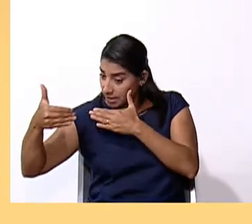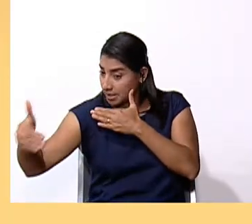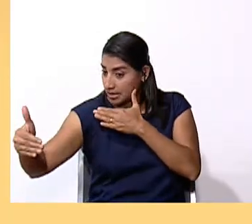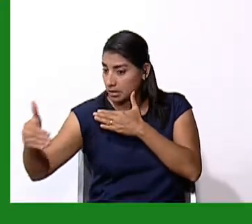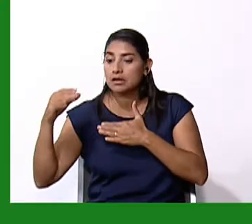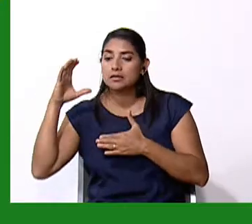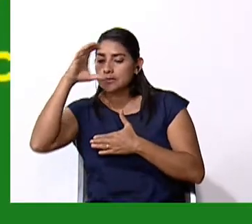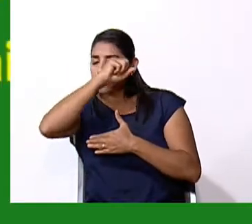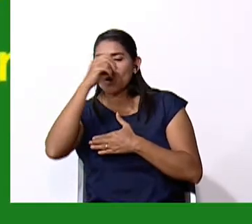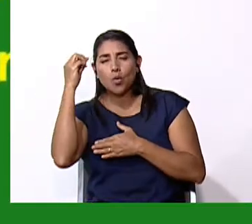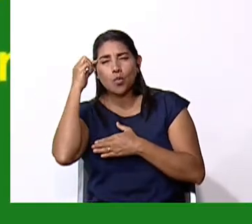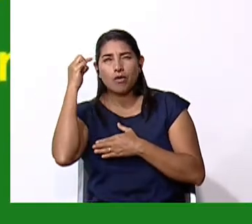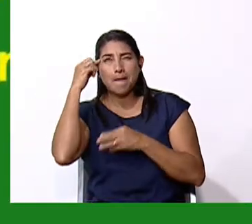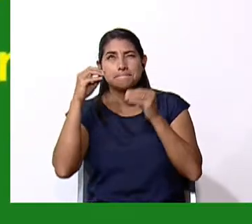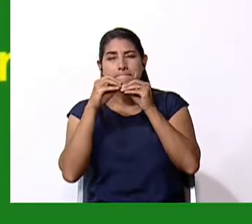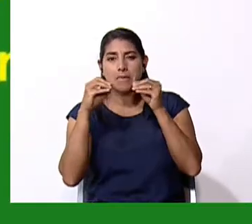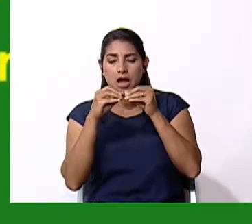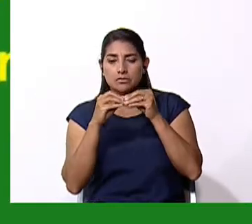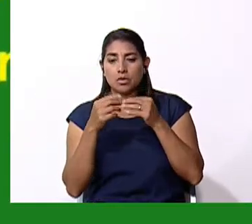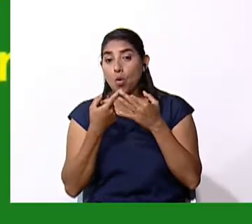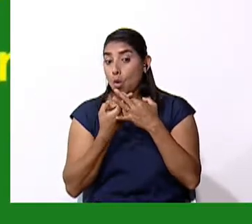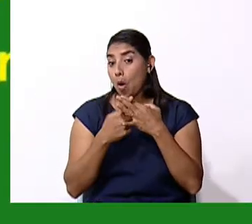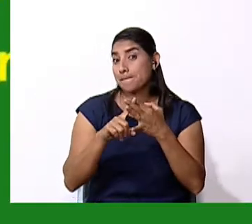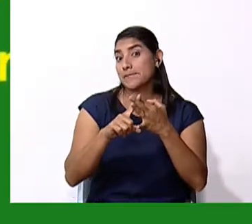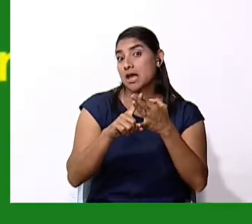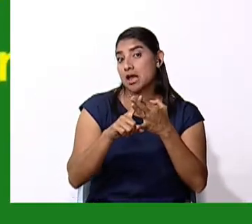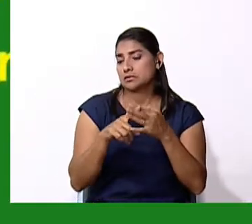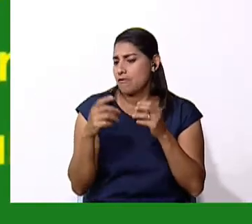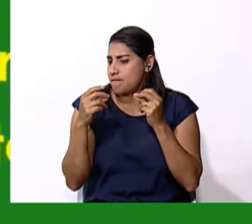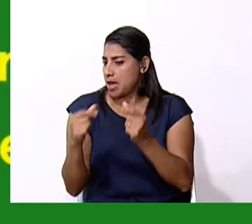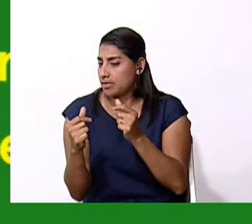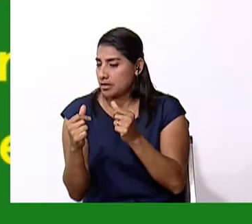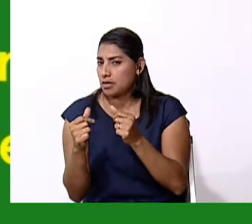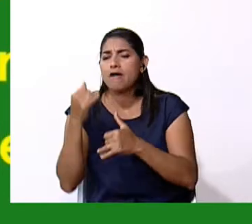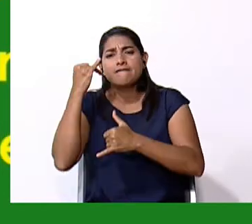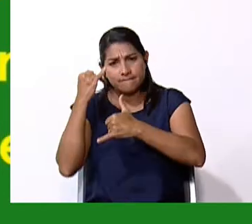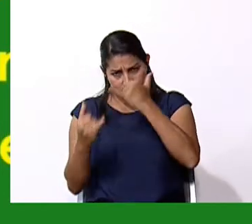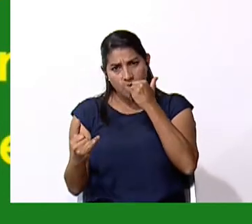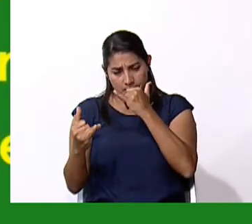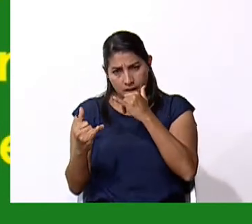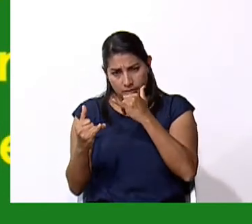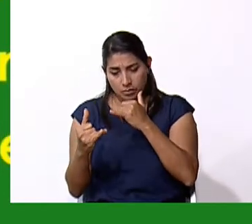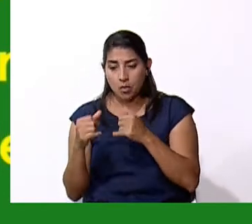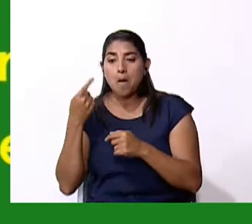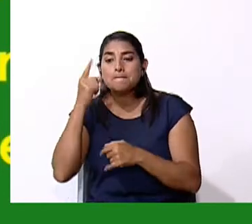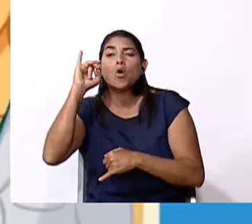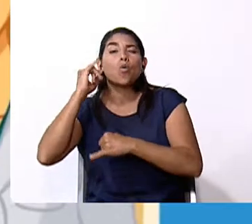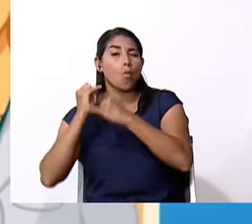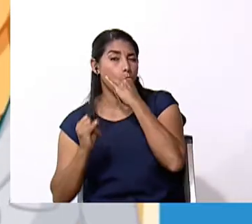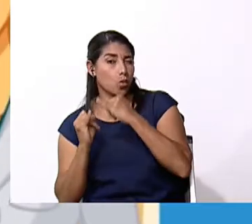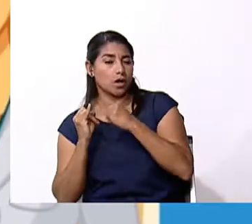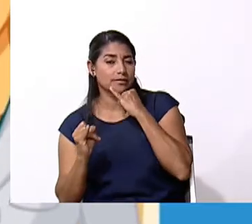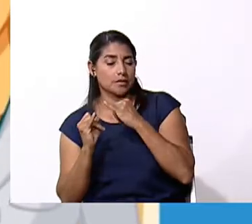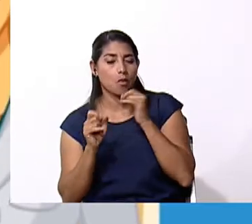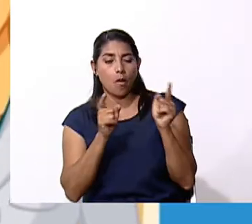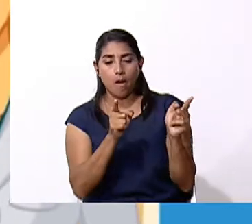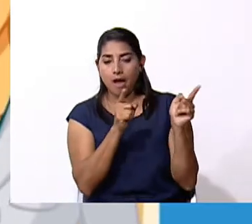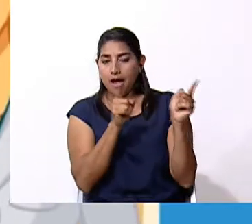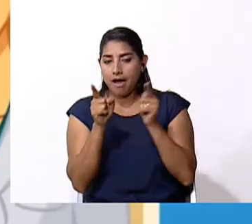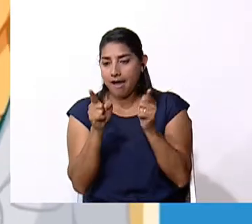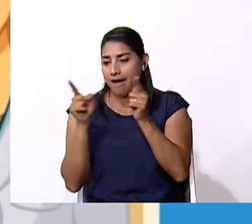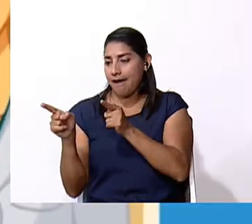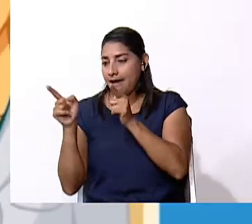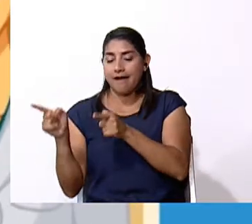me ocurren más. En el comienzo, inmediatamente, finalmente, por último. Otro tipo